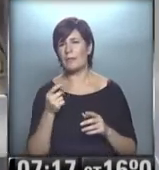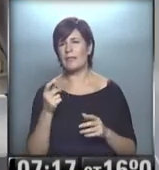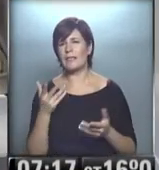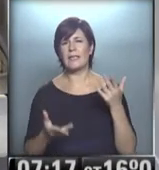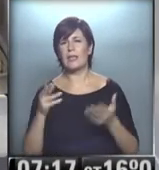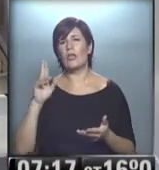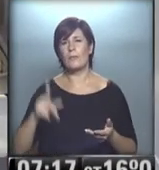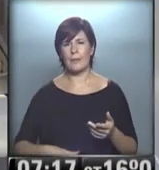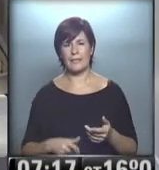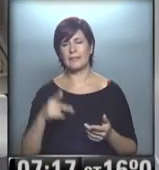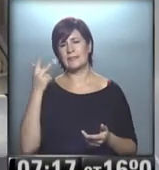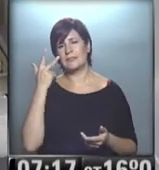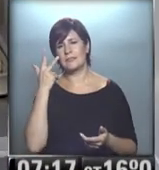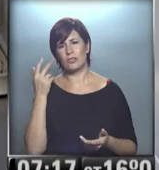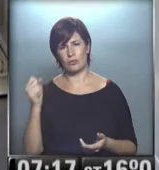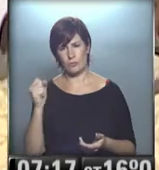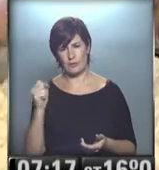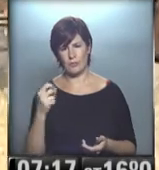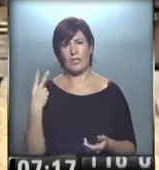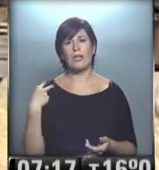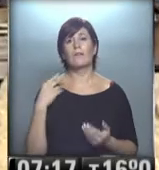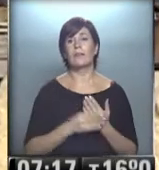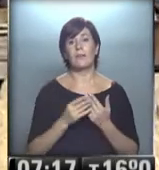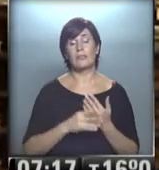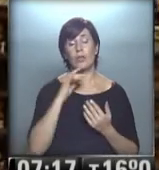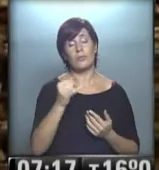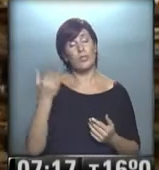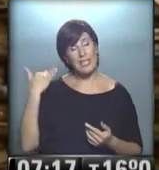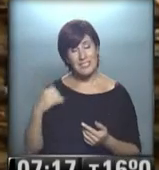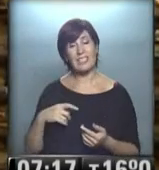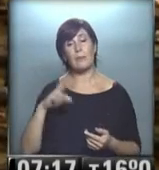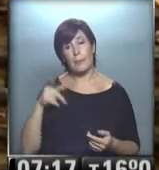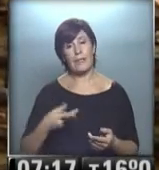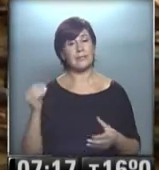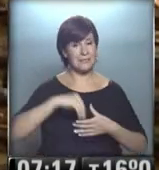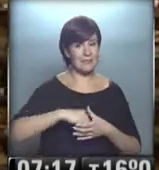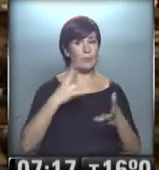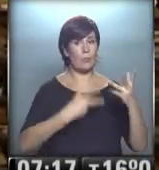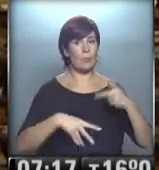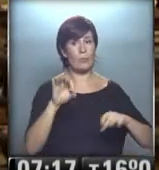habitual conferencia de prensa, anunció que el pan se sumará a los precios cuidados.